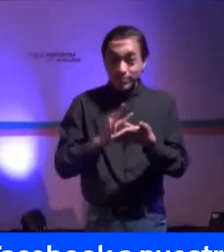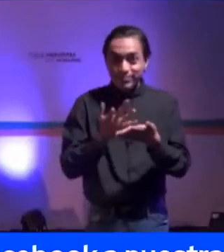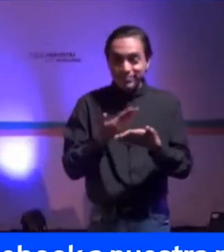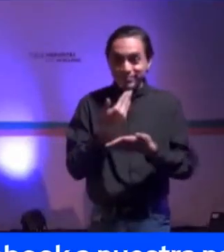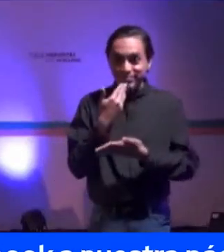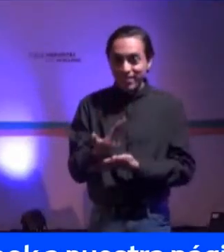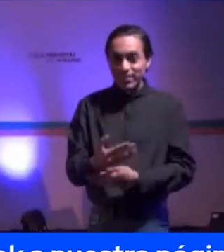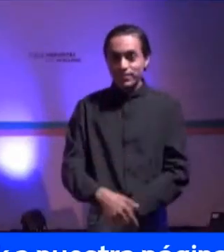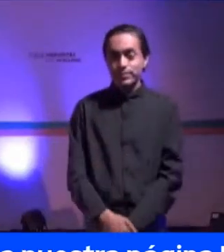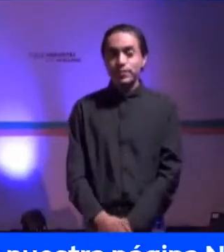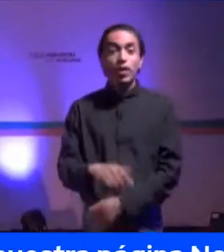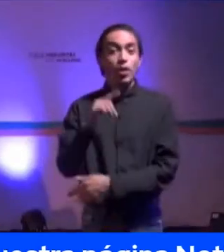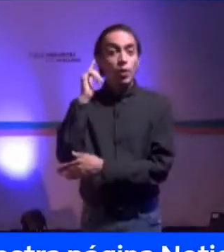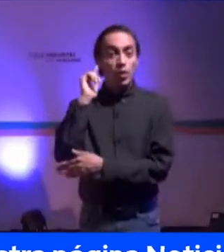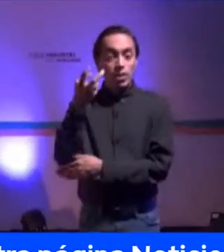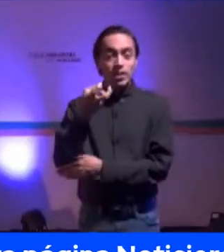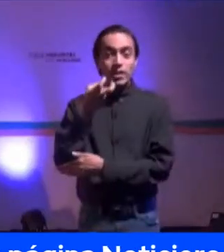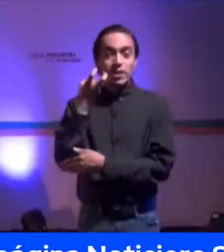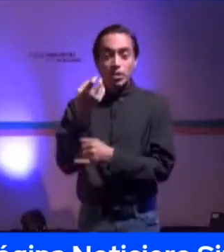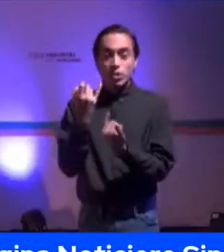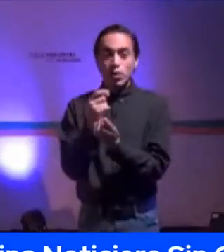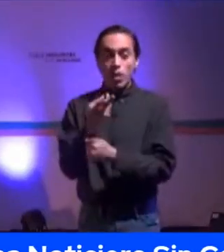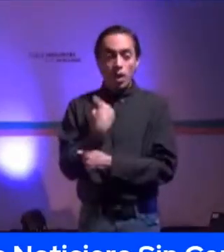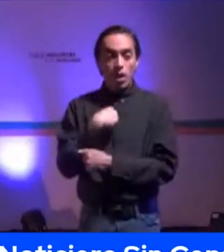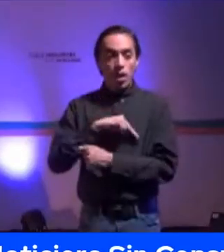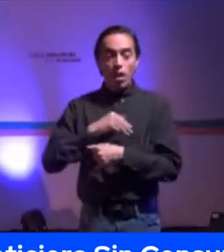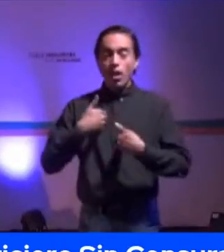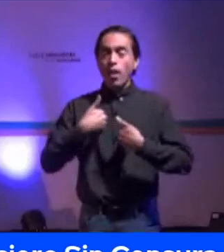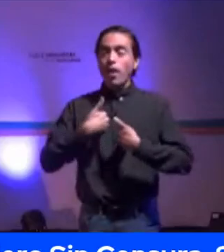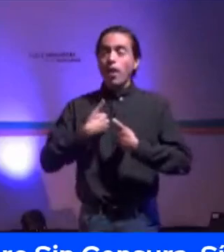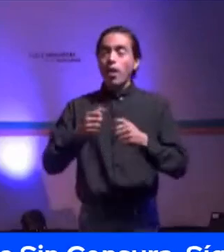ojalá que también nos empiece a caer el 20 a nosotros en esta